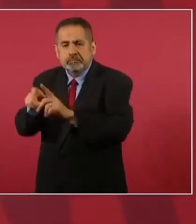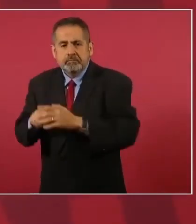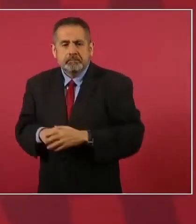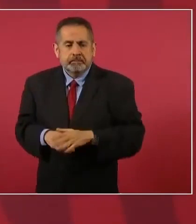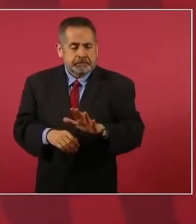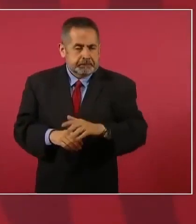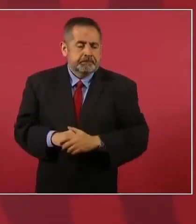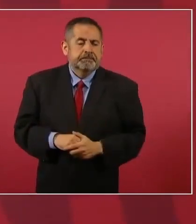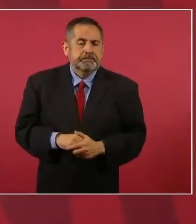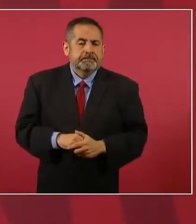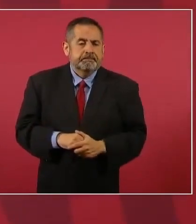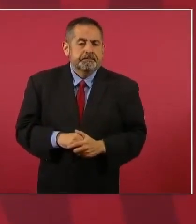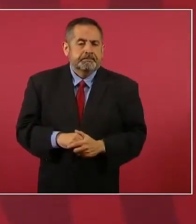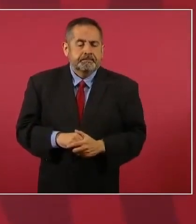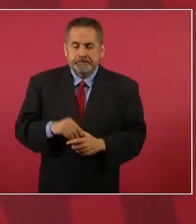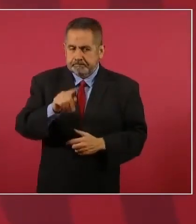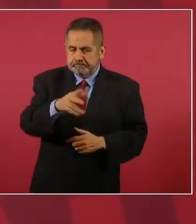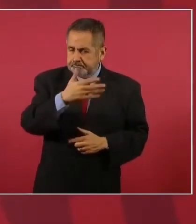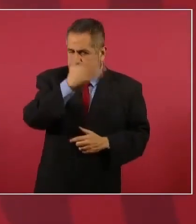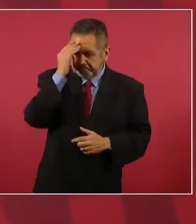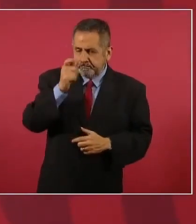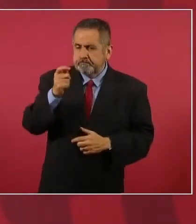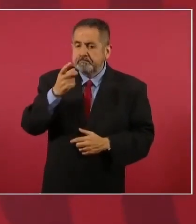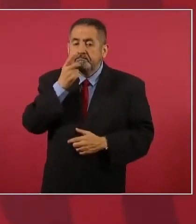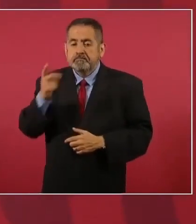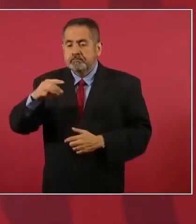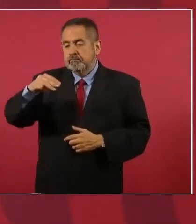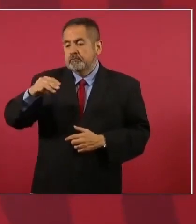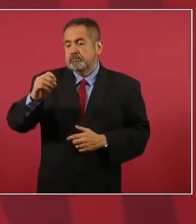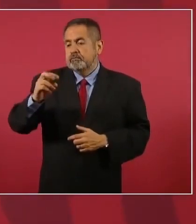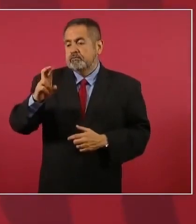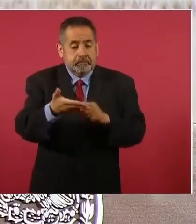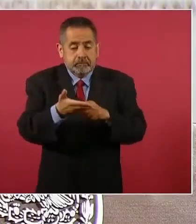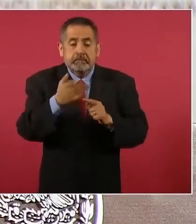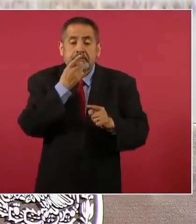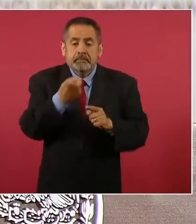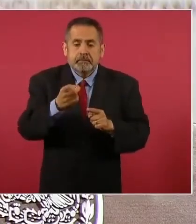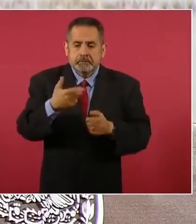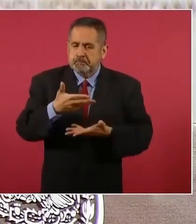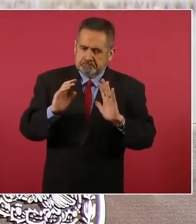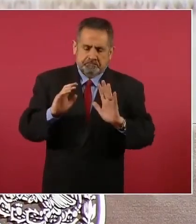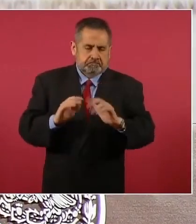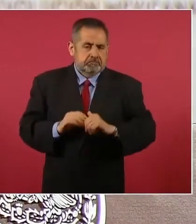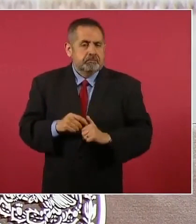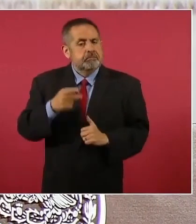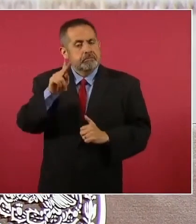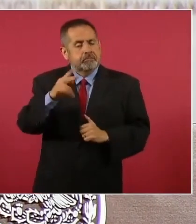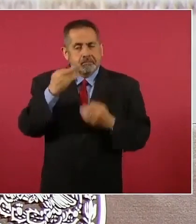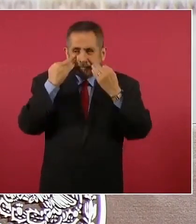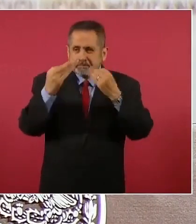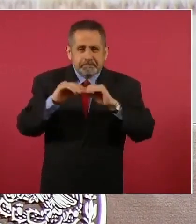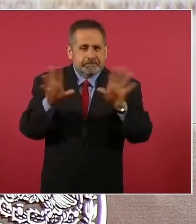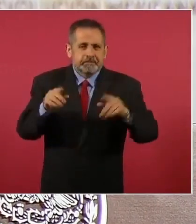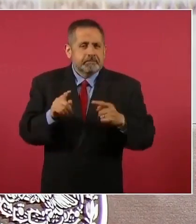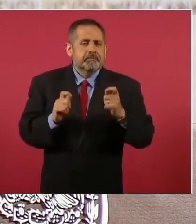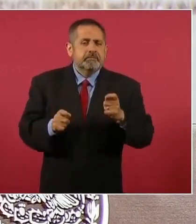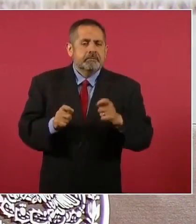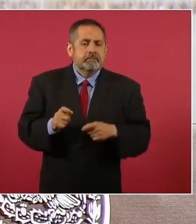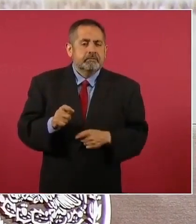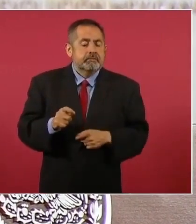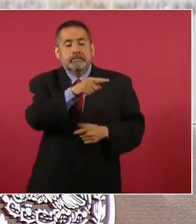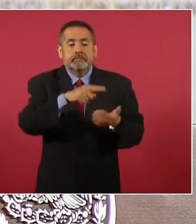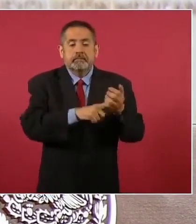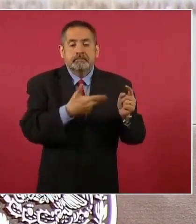refirió a ellos como simuladores, corruptos y conservadores. Pero es evidente de que el